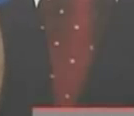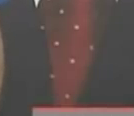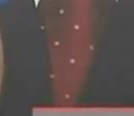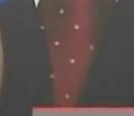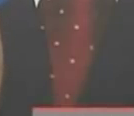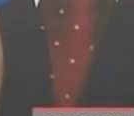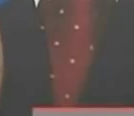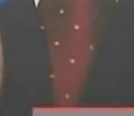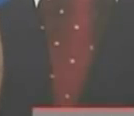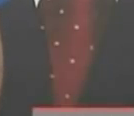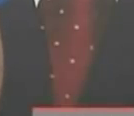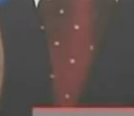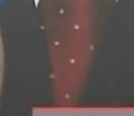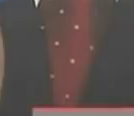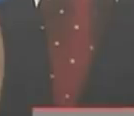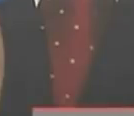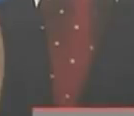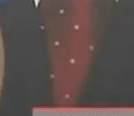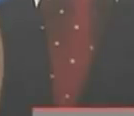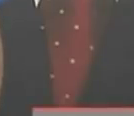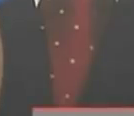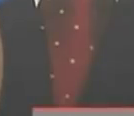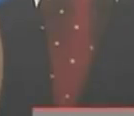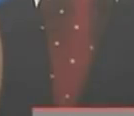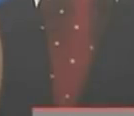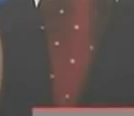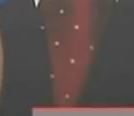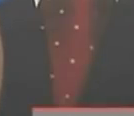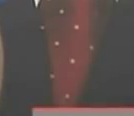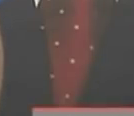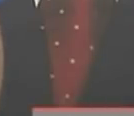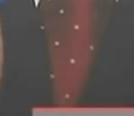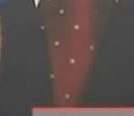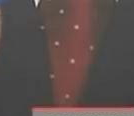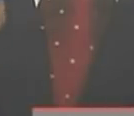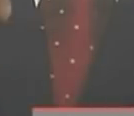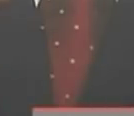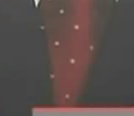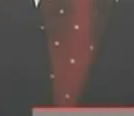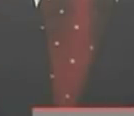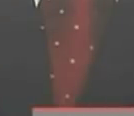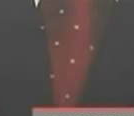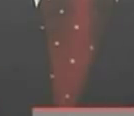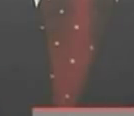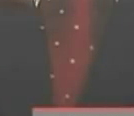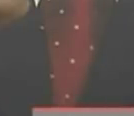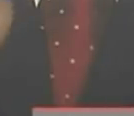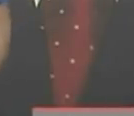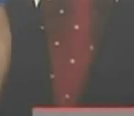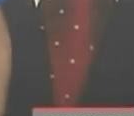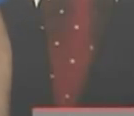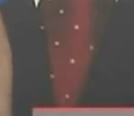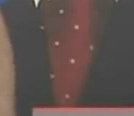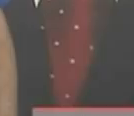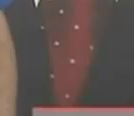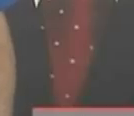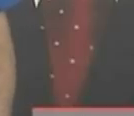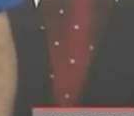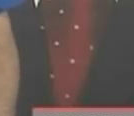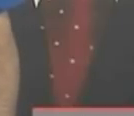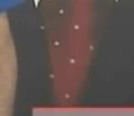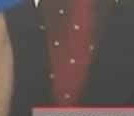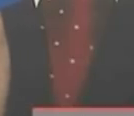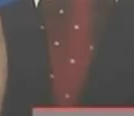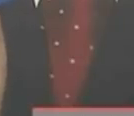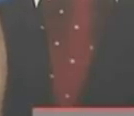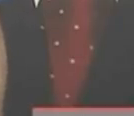persona trabajadora, decente, humanista como Mifflin, ¿no? Creando allí una